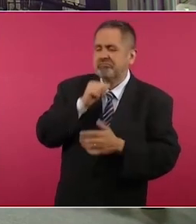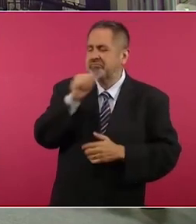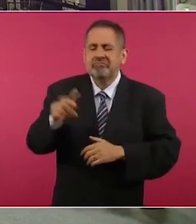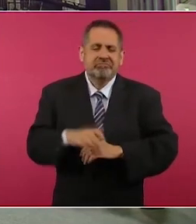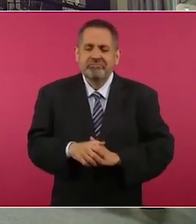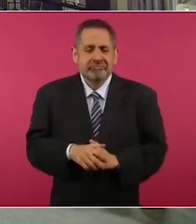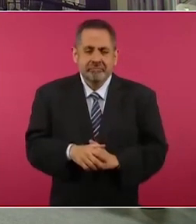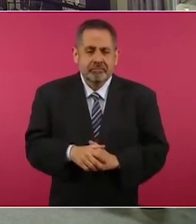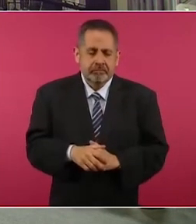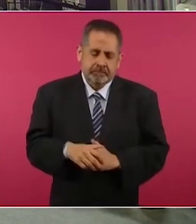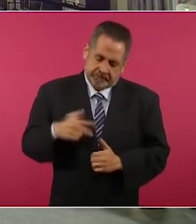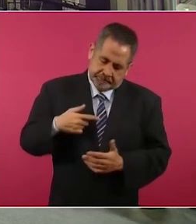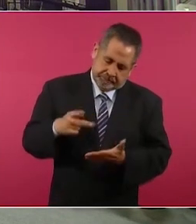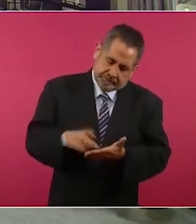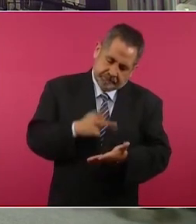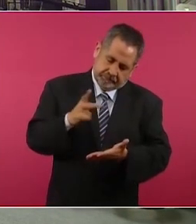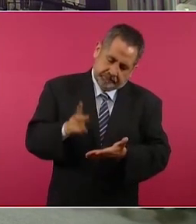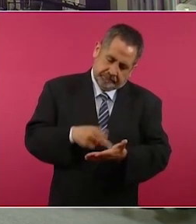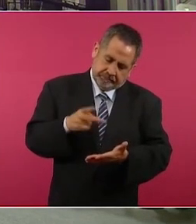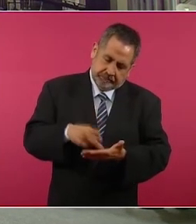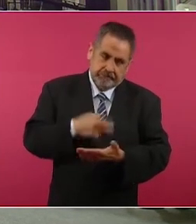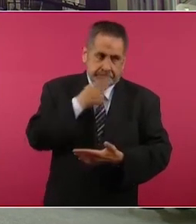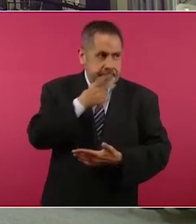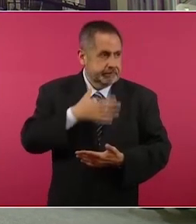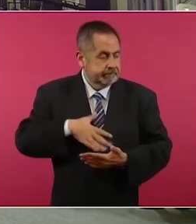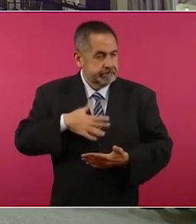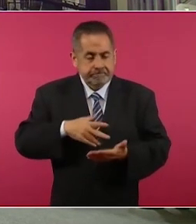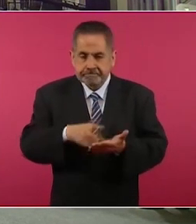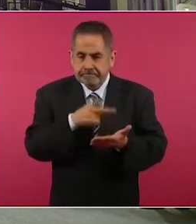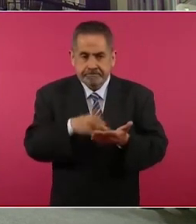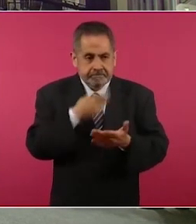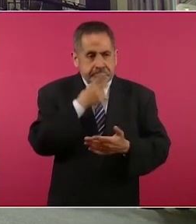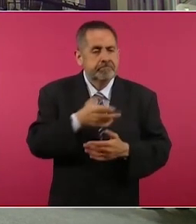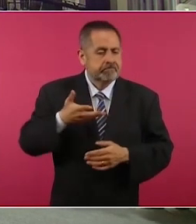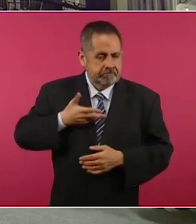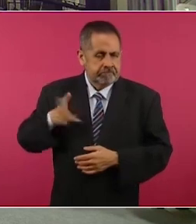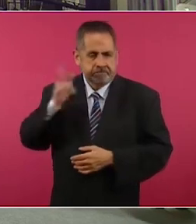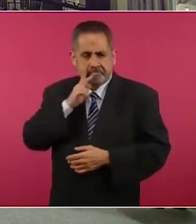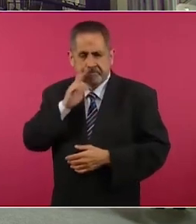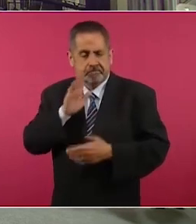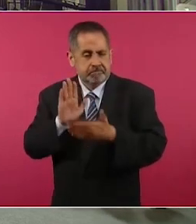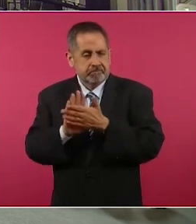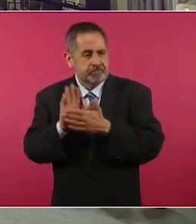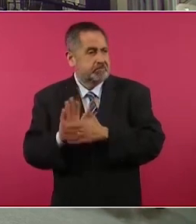Me canso de decirlo, porque además puedo probarlo.